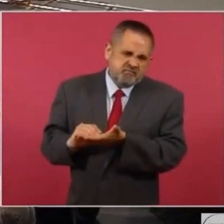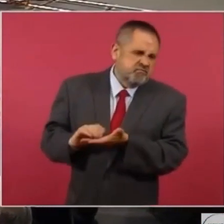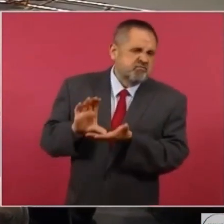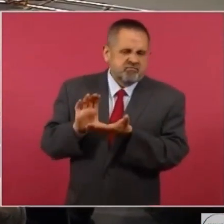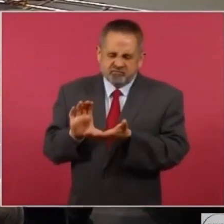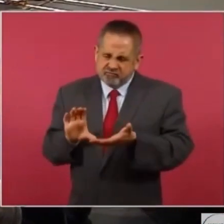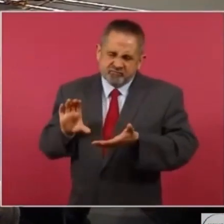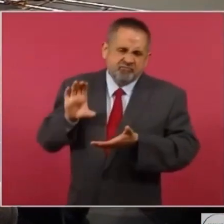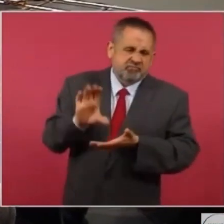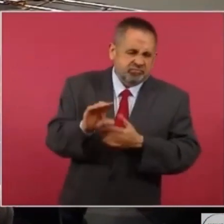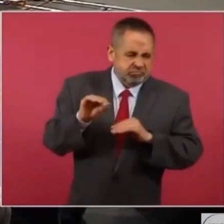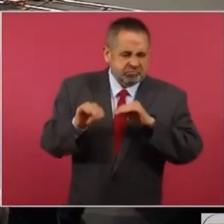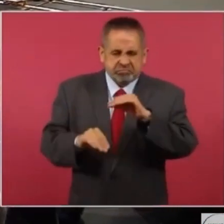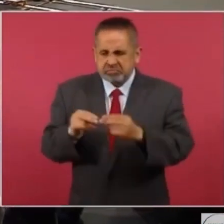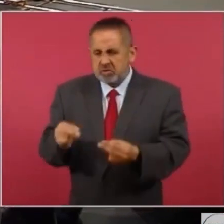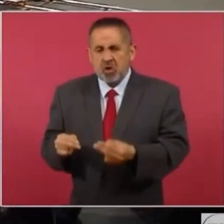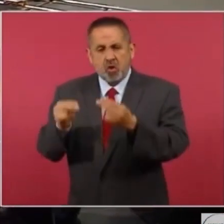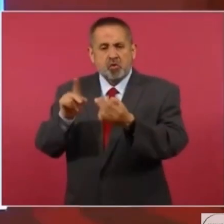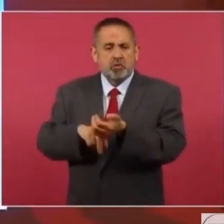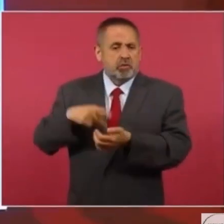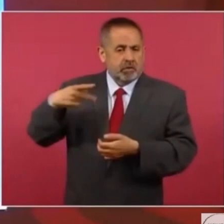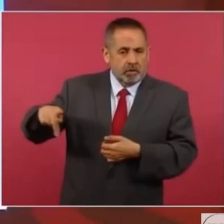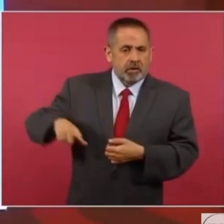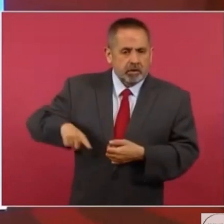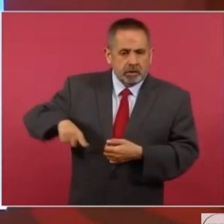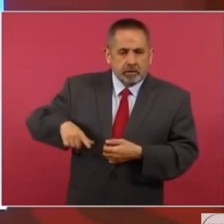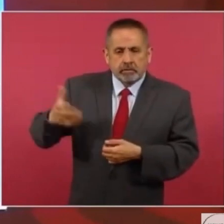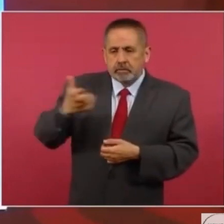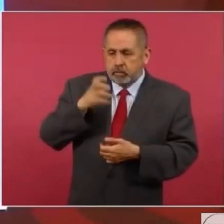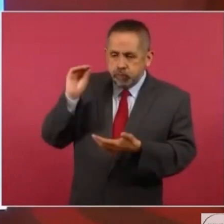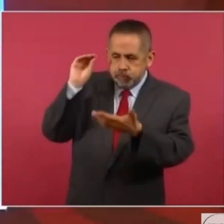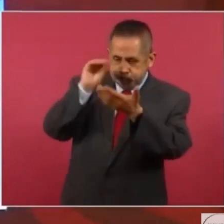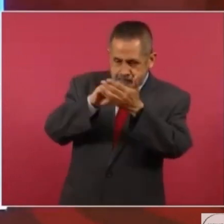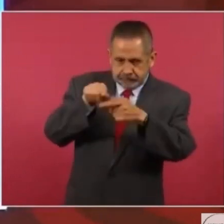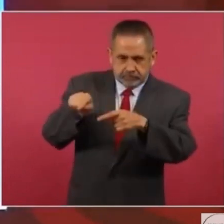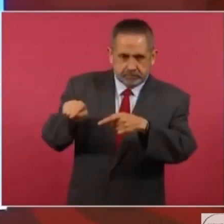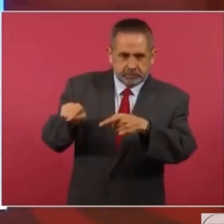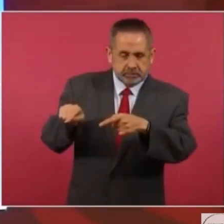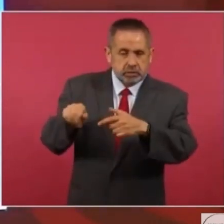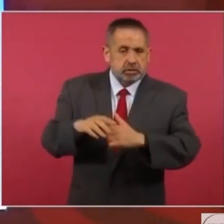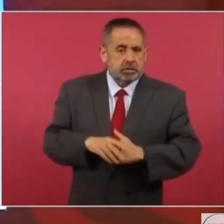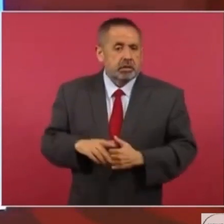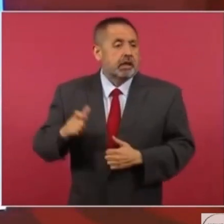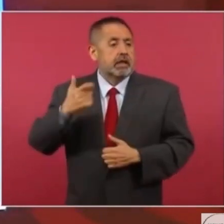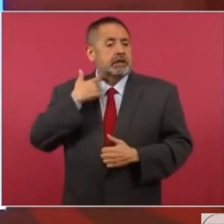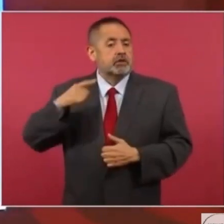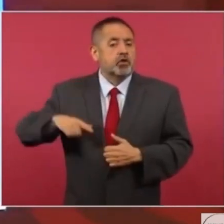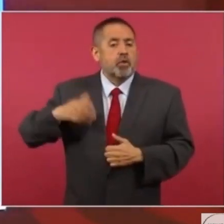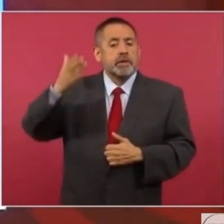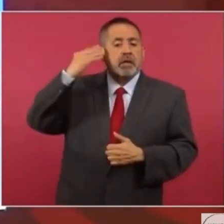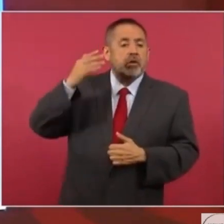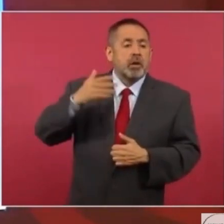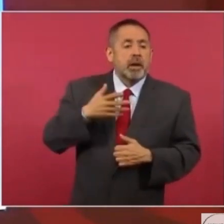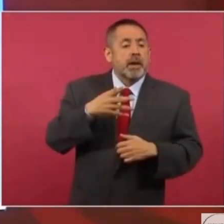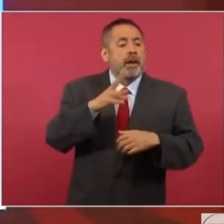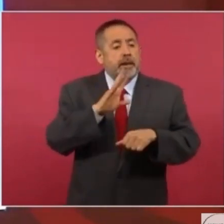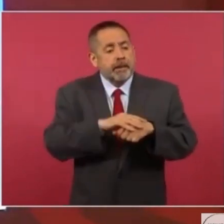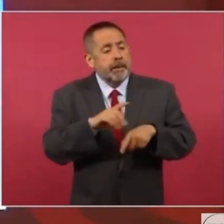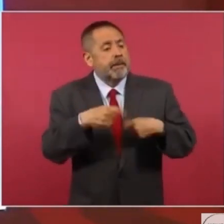destinado tantos recursos de inversión pública. Los gobiernos anteriores eran concesiones,